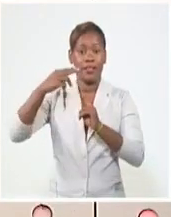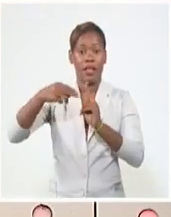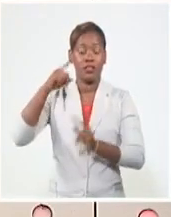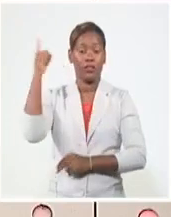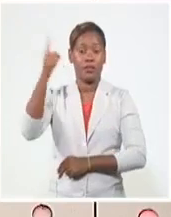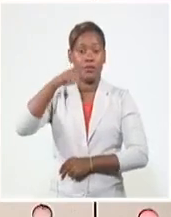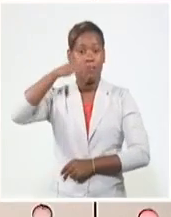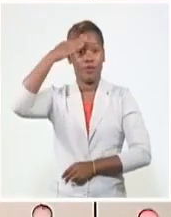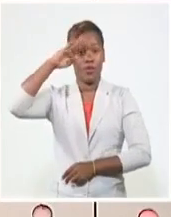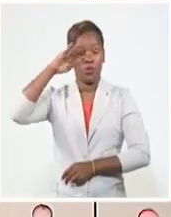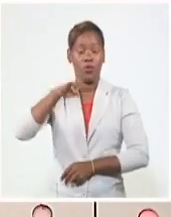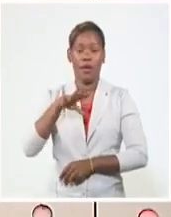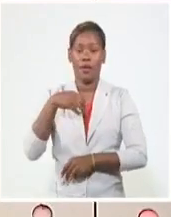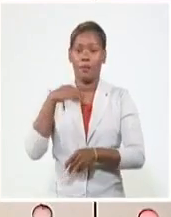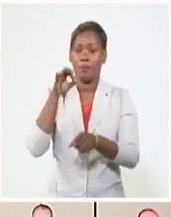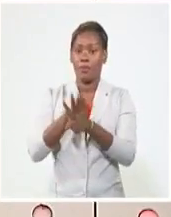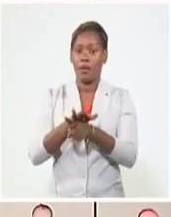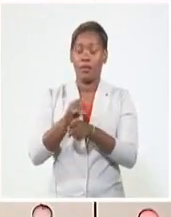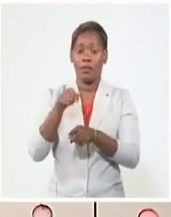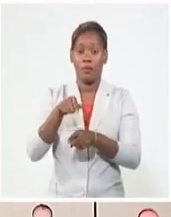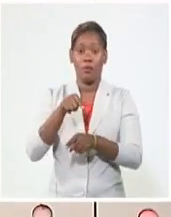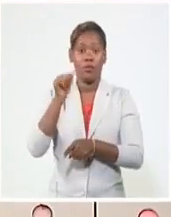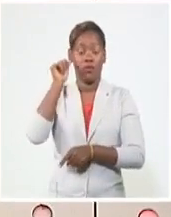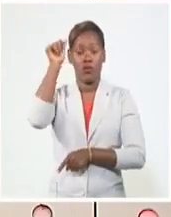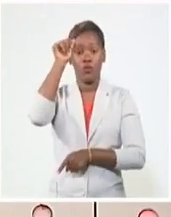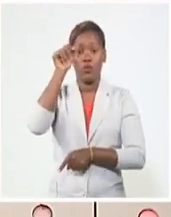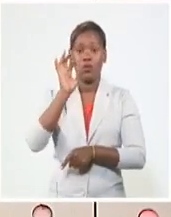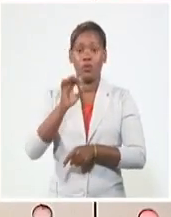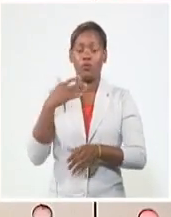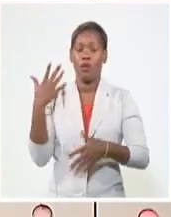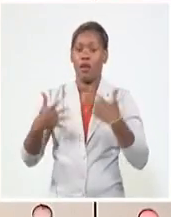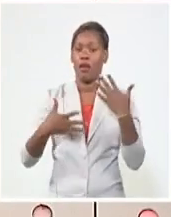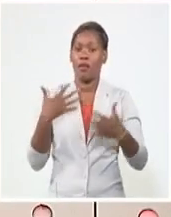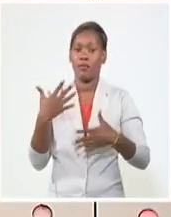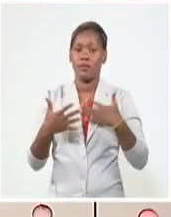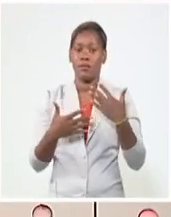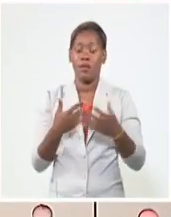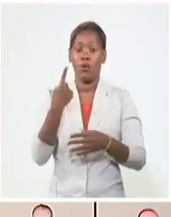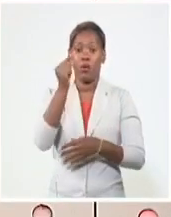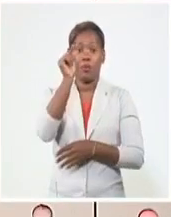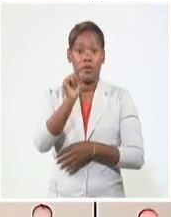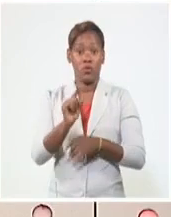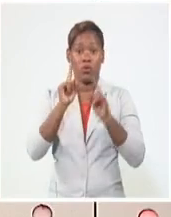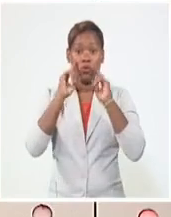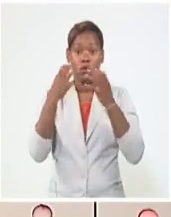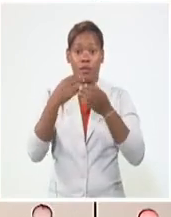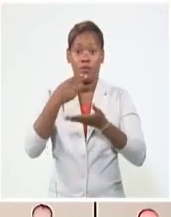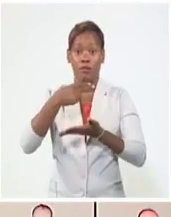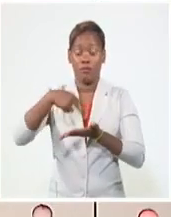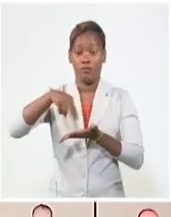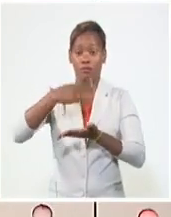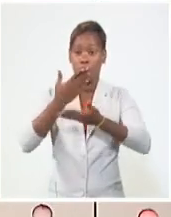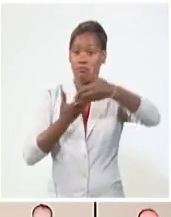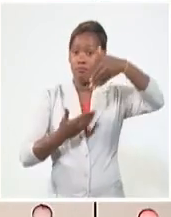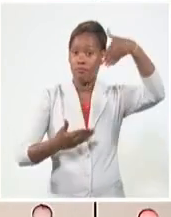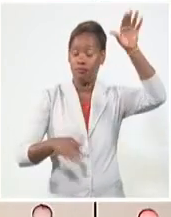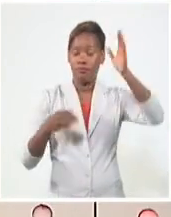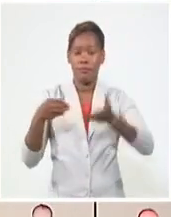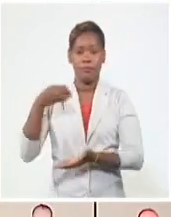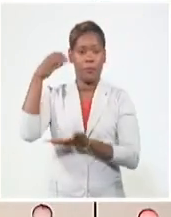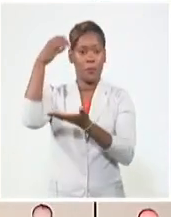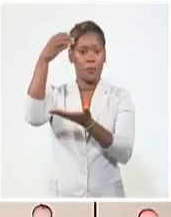semana espectáculos de homenaje a la maestra Laura Alonso, quien recibirá allí el Premio Nacional de Danza 2021 en gala protagonizada